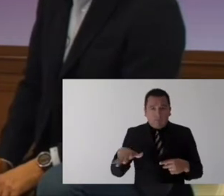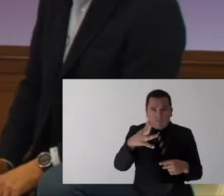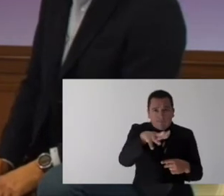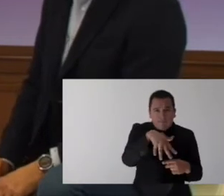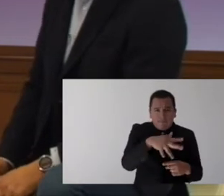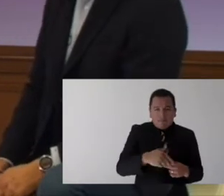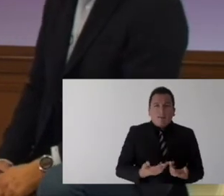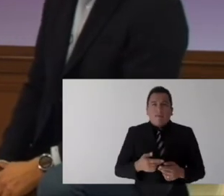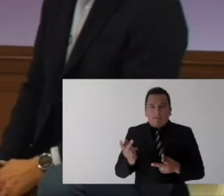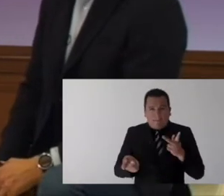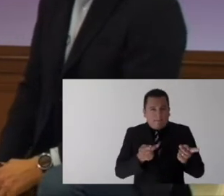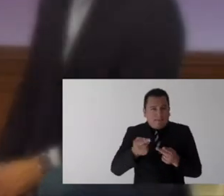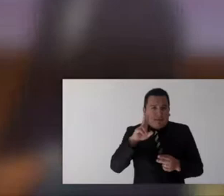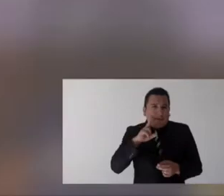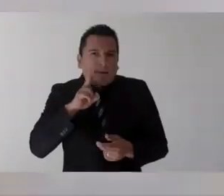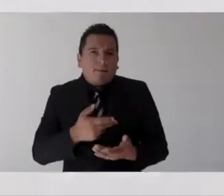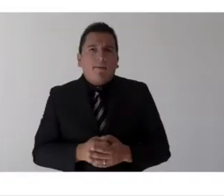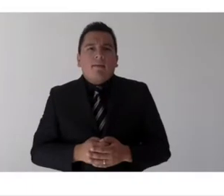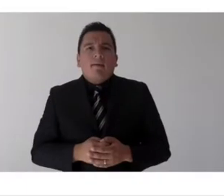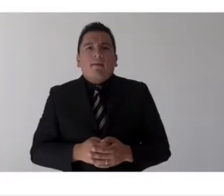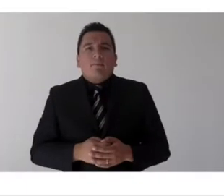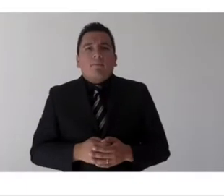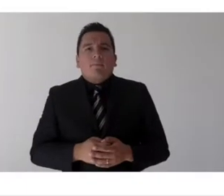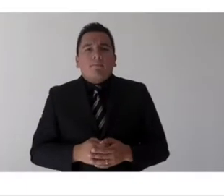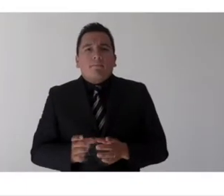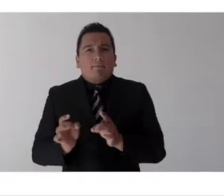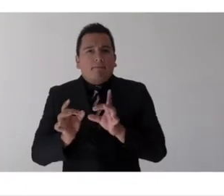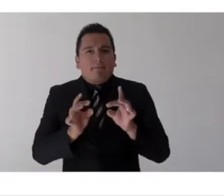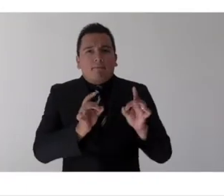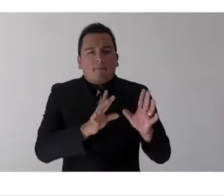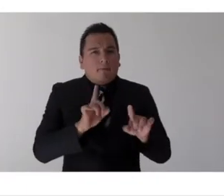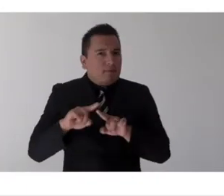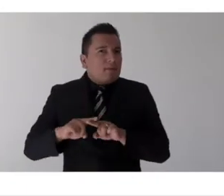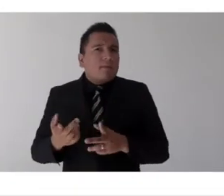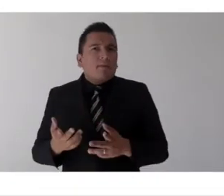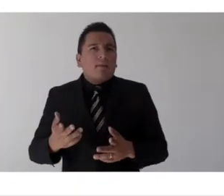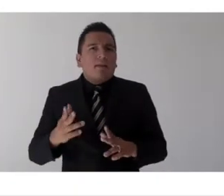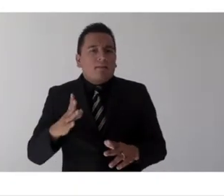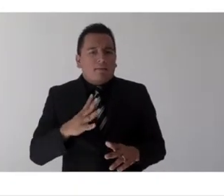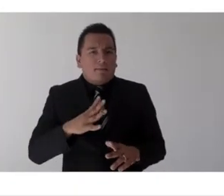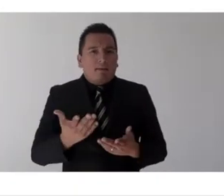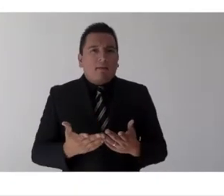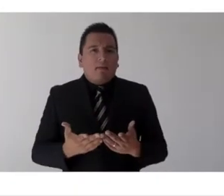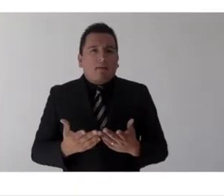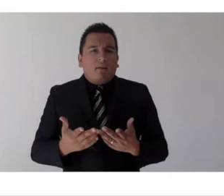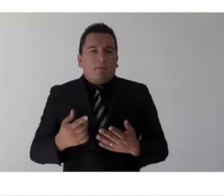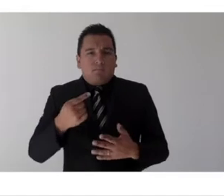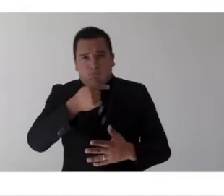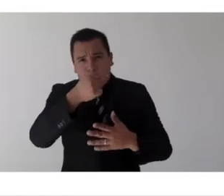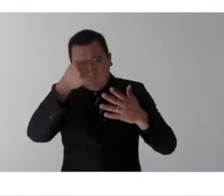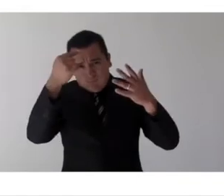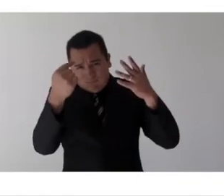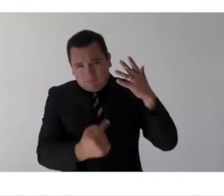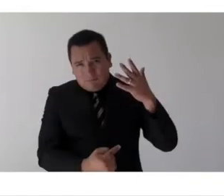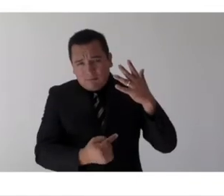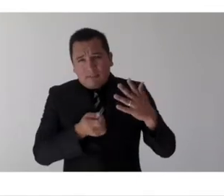organizaciones para identificar los casos en donde había mayor número de vulneración de derechos